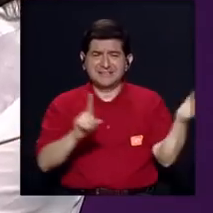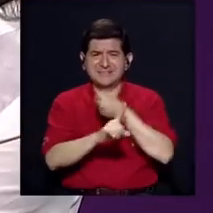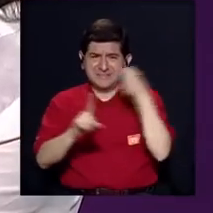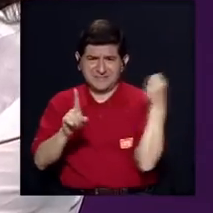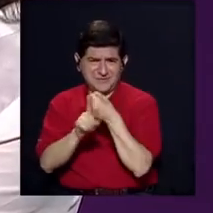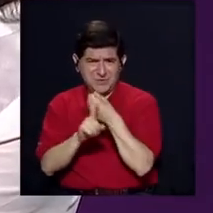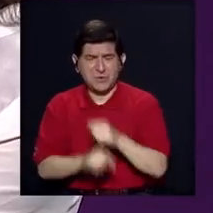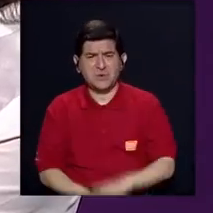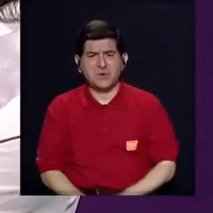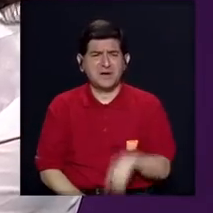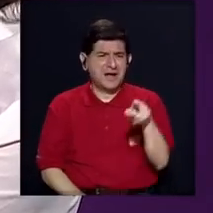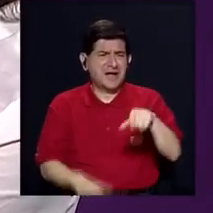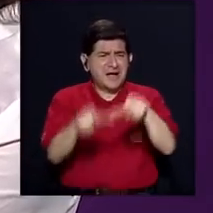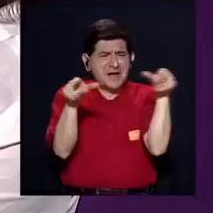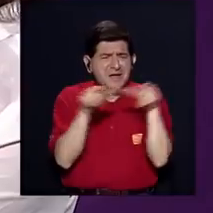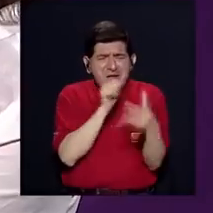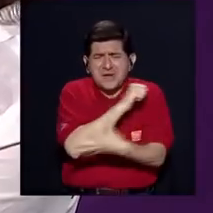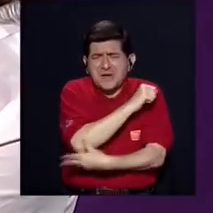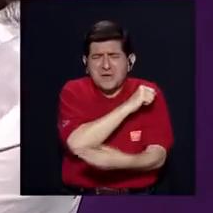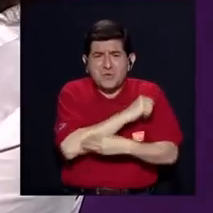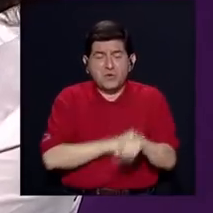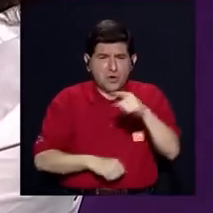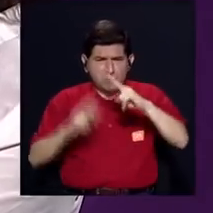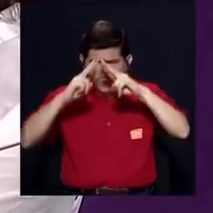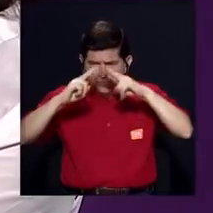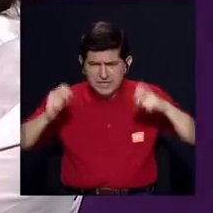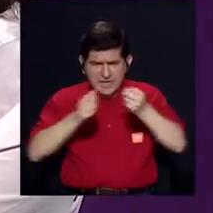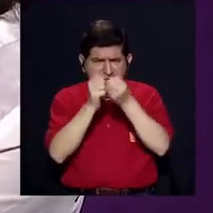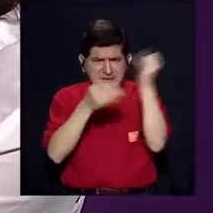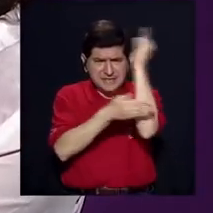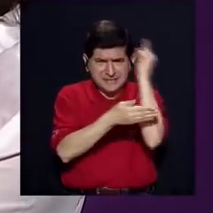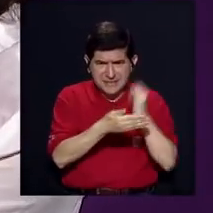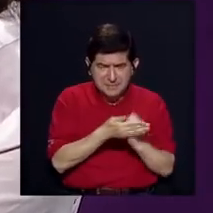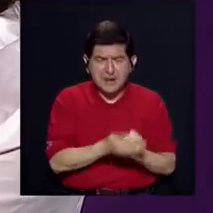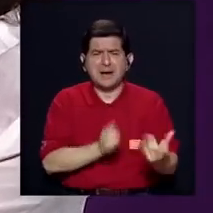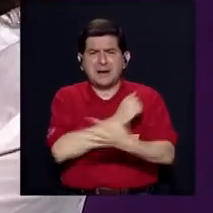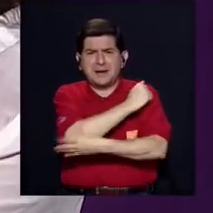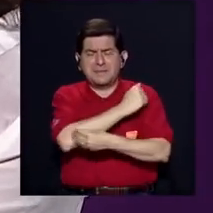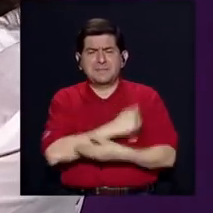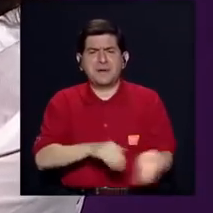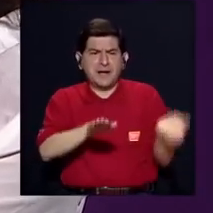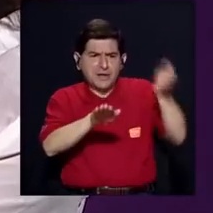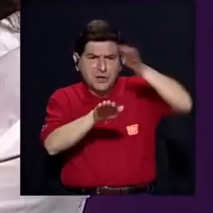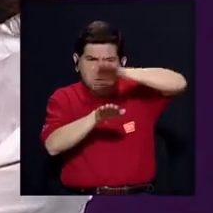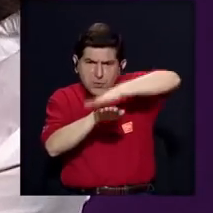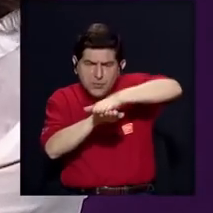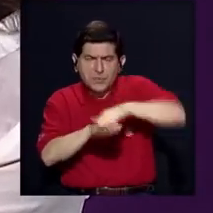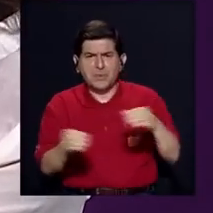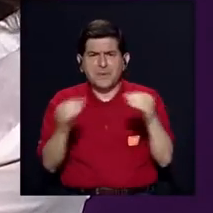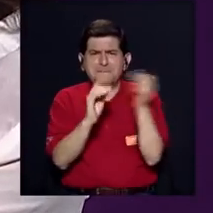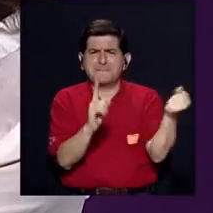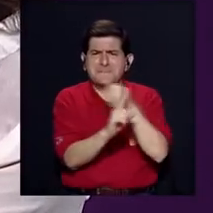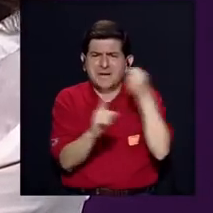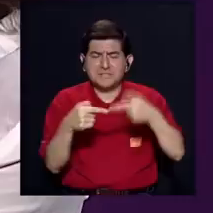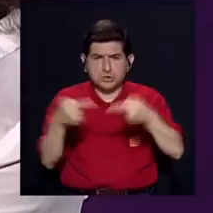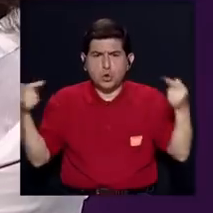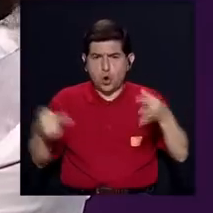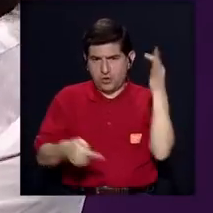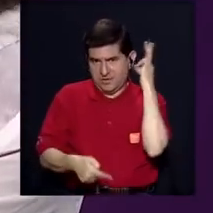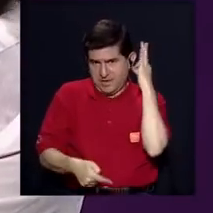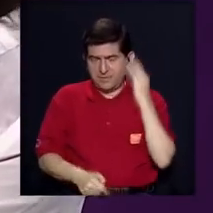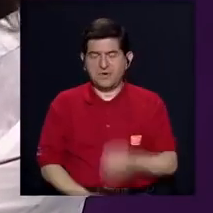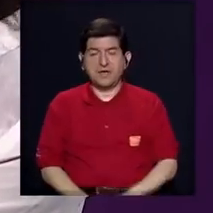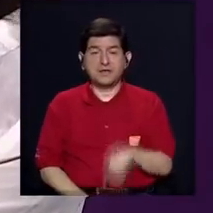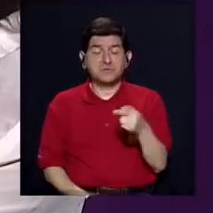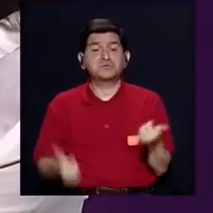hay más pobreza si usted mapea el mapa de la pobreza y sobrepone un mapa de donde hay más violencia contra las mujeres